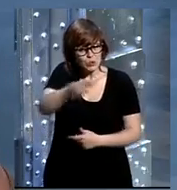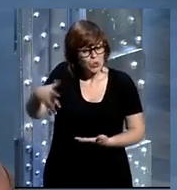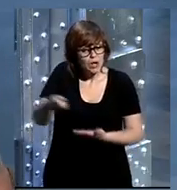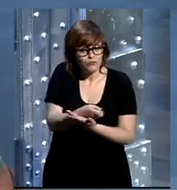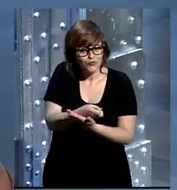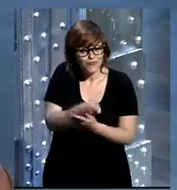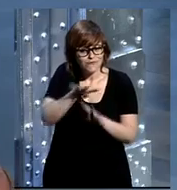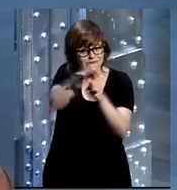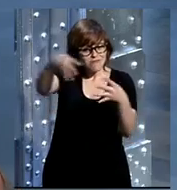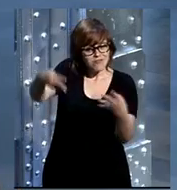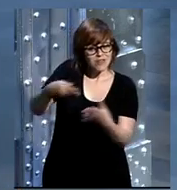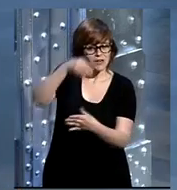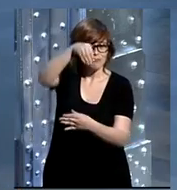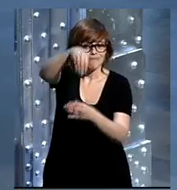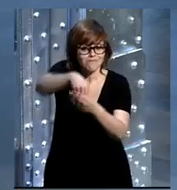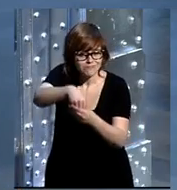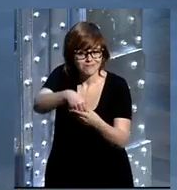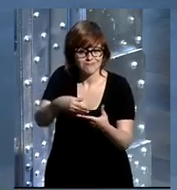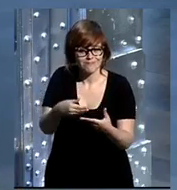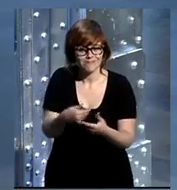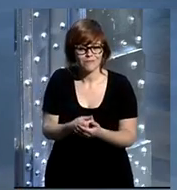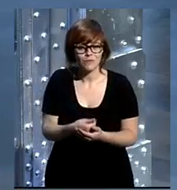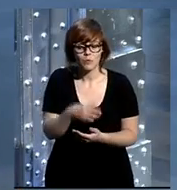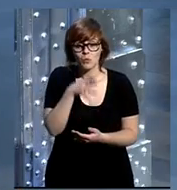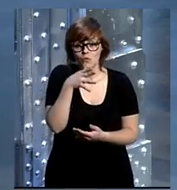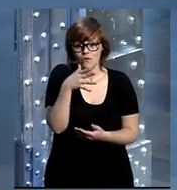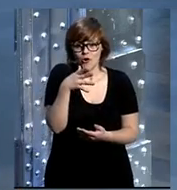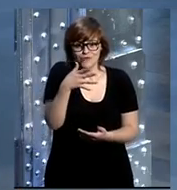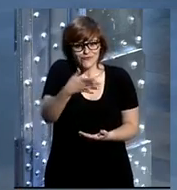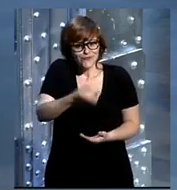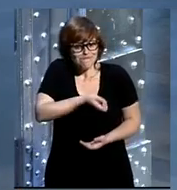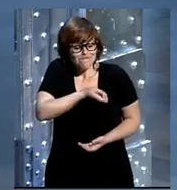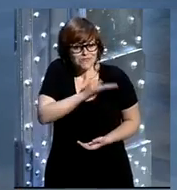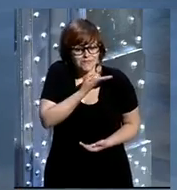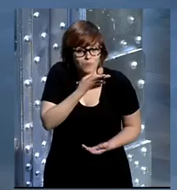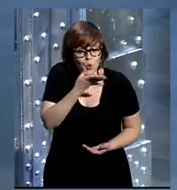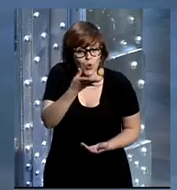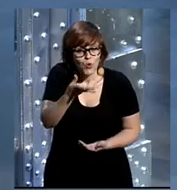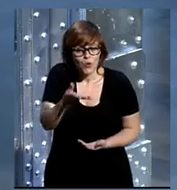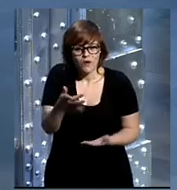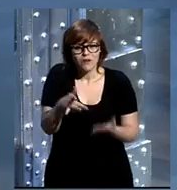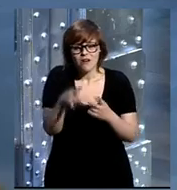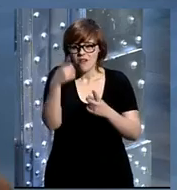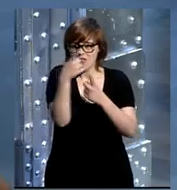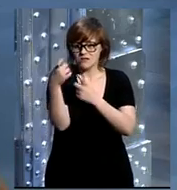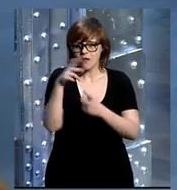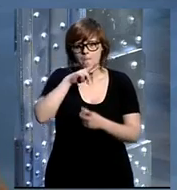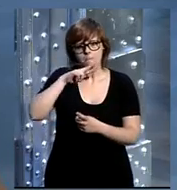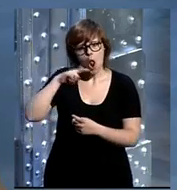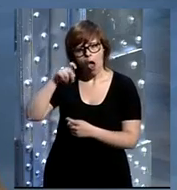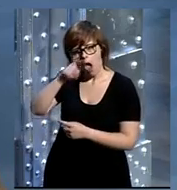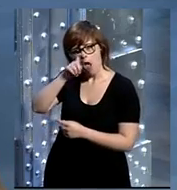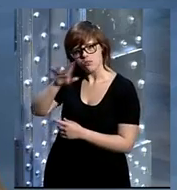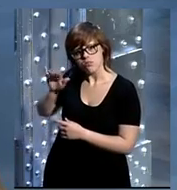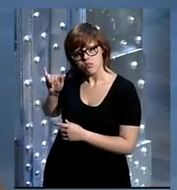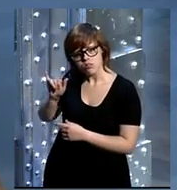tan apasionante, porque al final hay que partir de unos valores preexistentes y